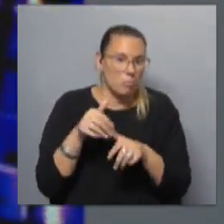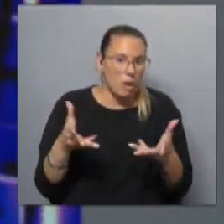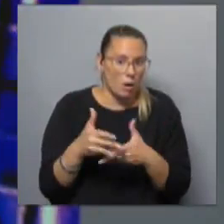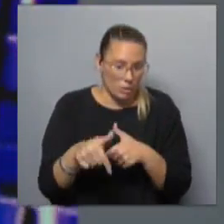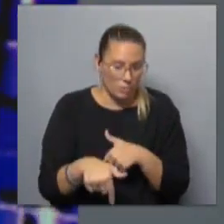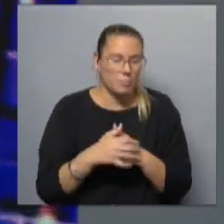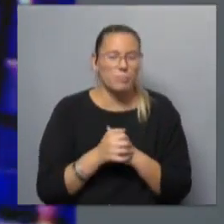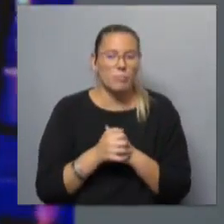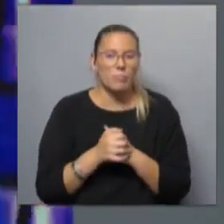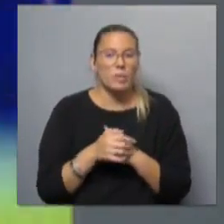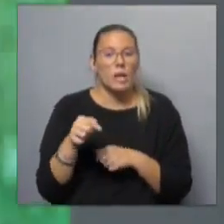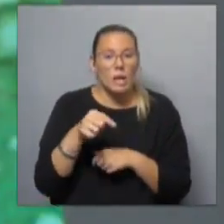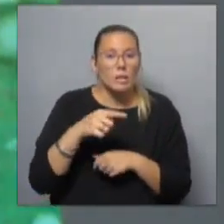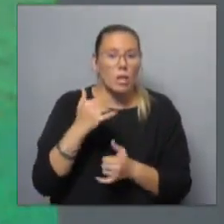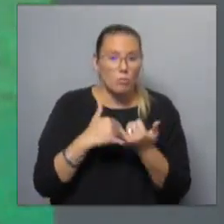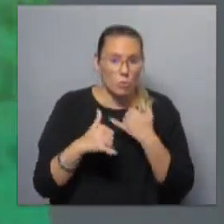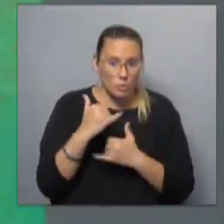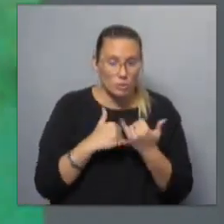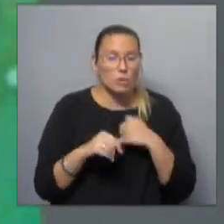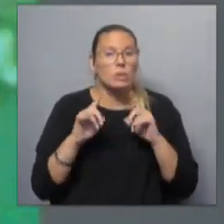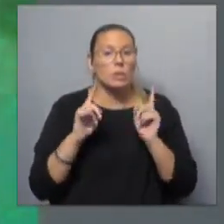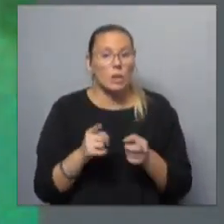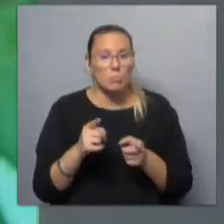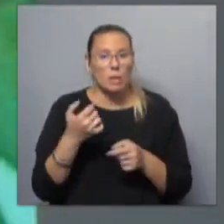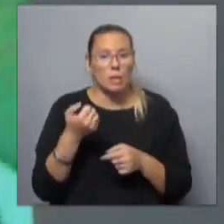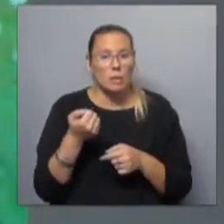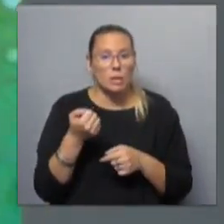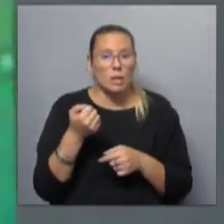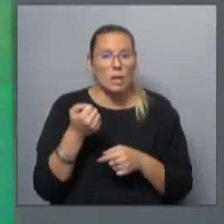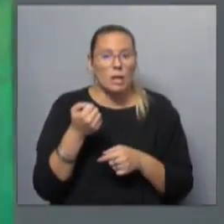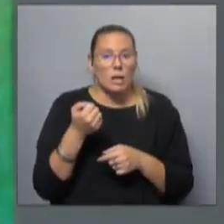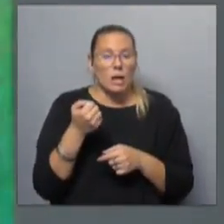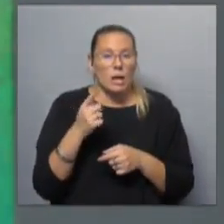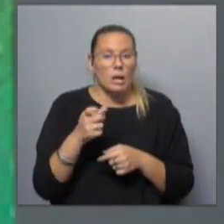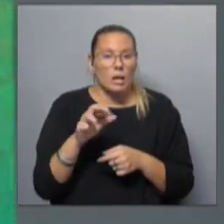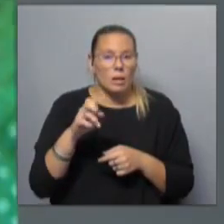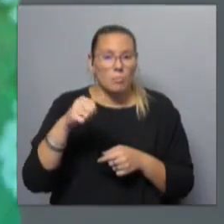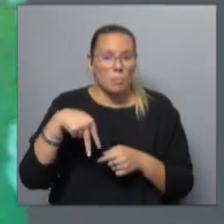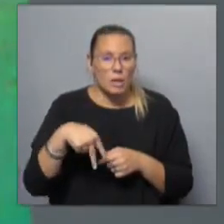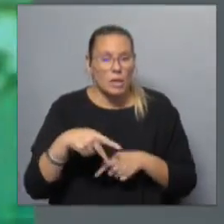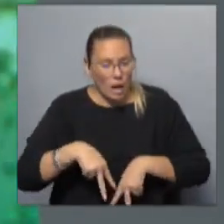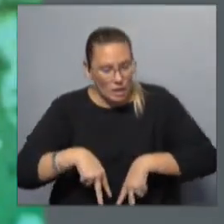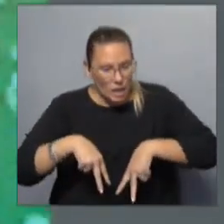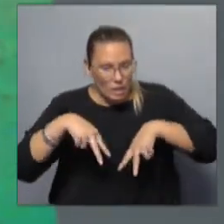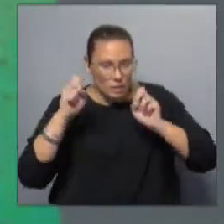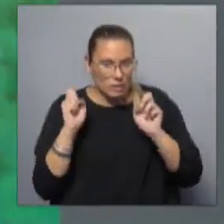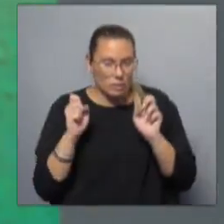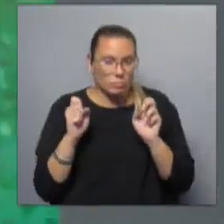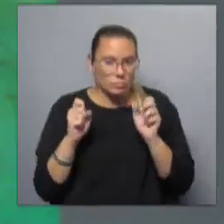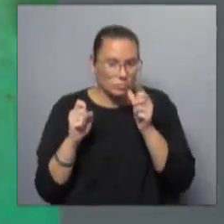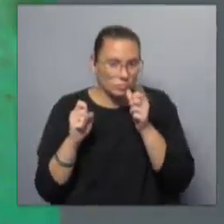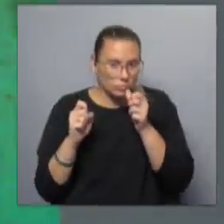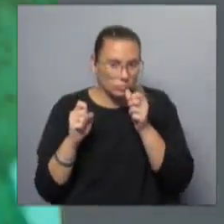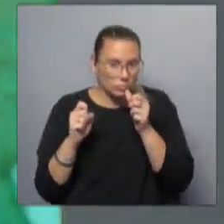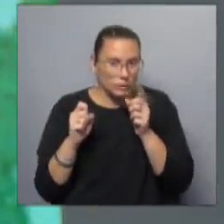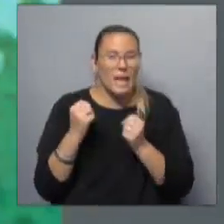pensada para hoy. Así que con todo esto venimos. También con Germán de Agosto, para tener la visión de uno de los tantos analistas, ¿sí? Porque... claro,